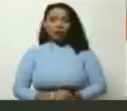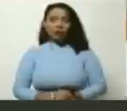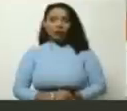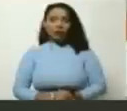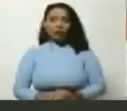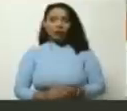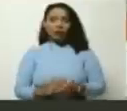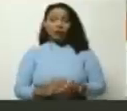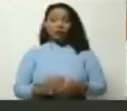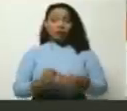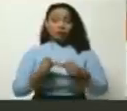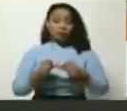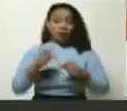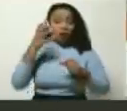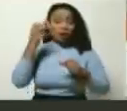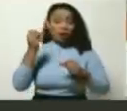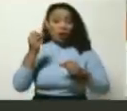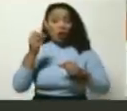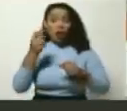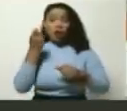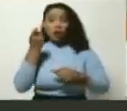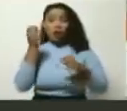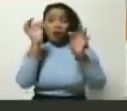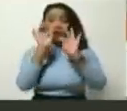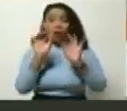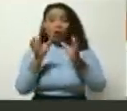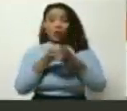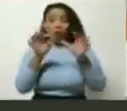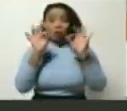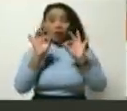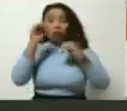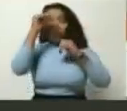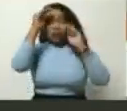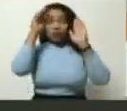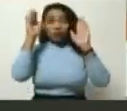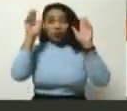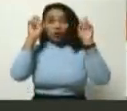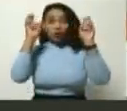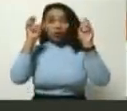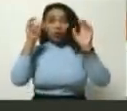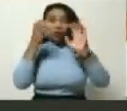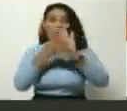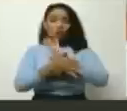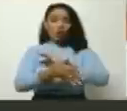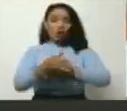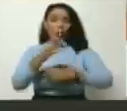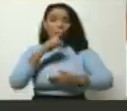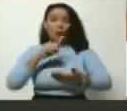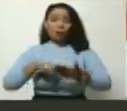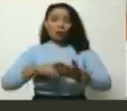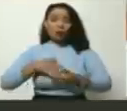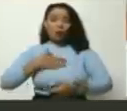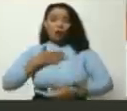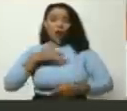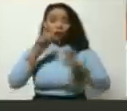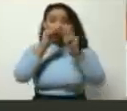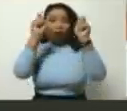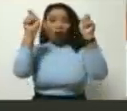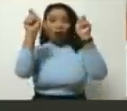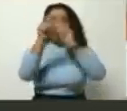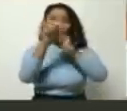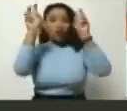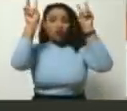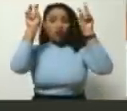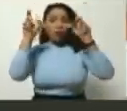Queda entendido que de ninguna manera el Grupo Especial para la Atención de los Efectos de Sobrecumplimiento podrá convertirse en un